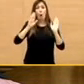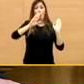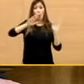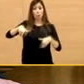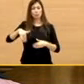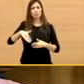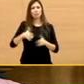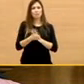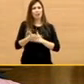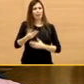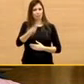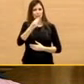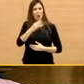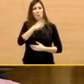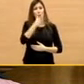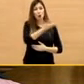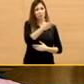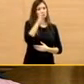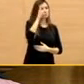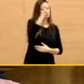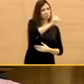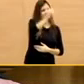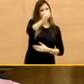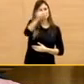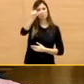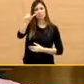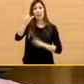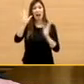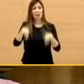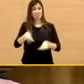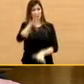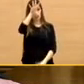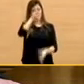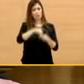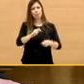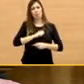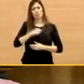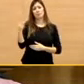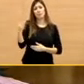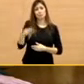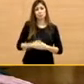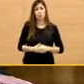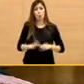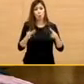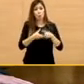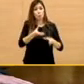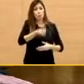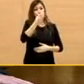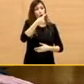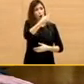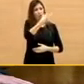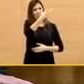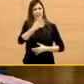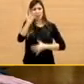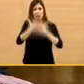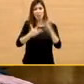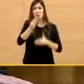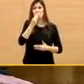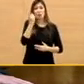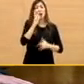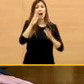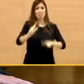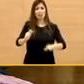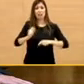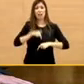Y ese pesimismo nos lleva a haber entendido que si el Partido Socialista ha venido hoy aquí sin números, esto se ha convertido en un acto de campaña electoral.